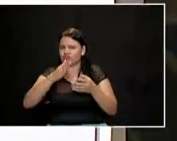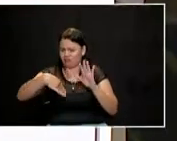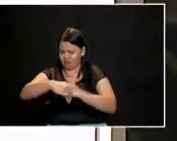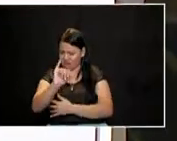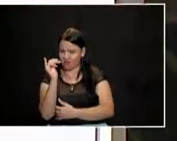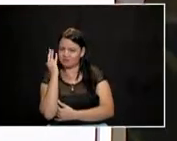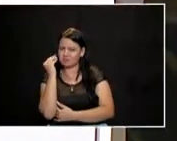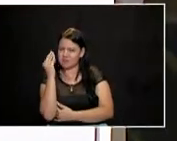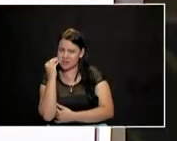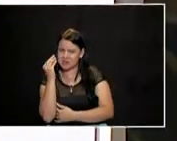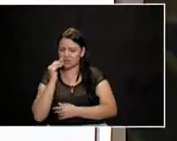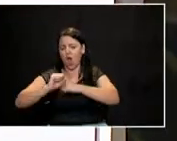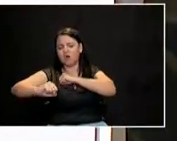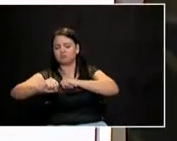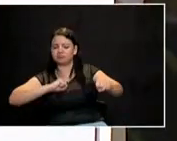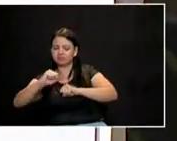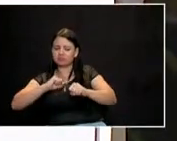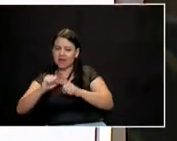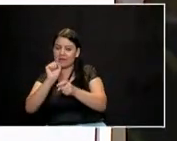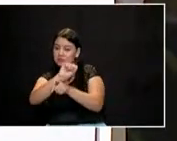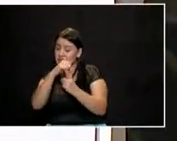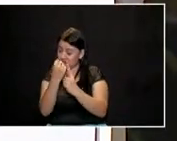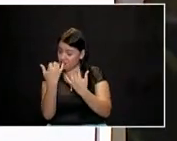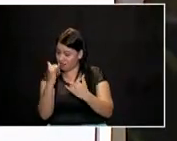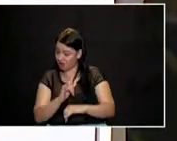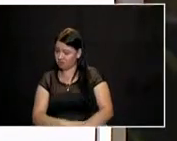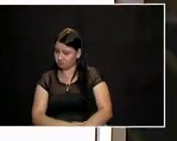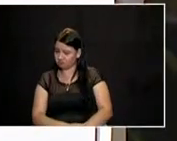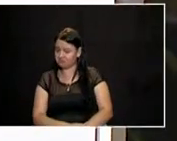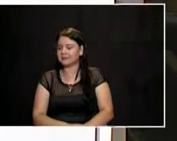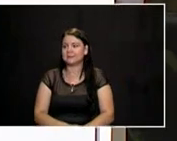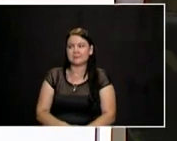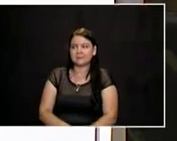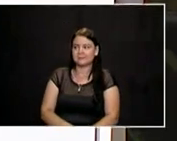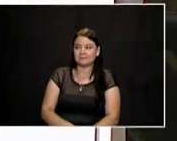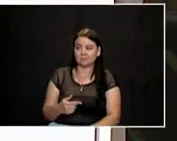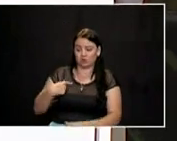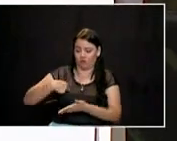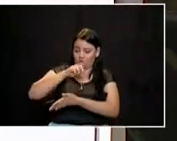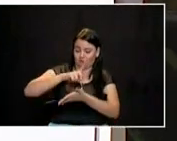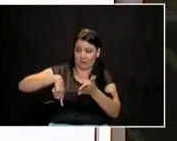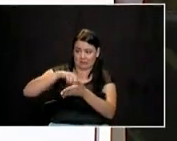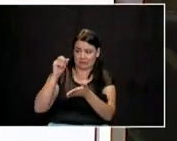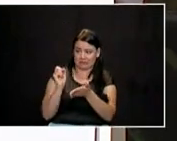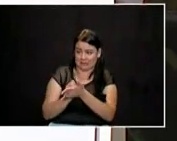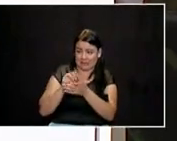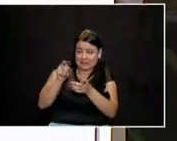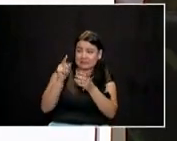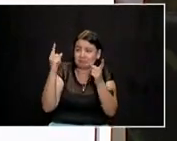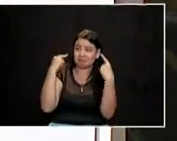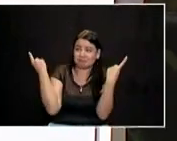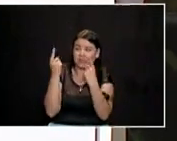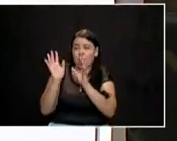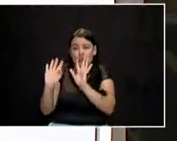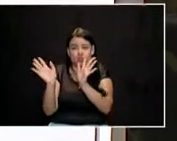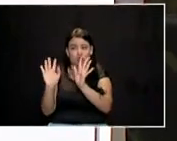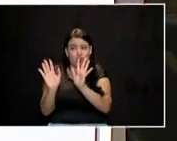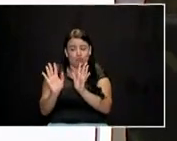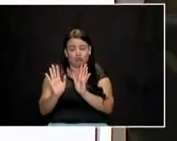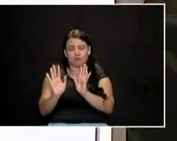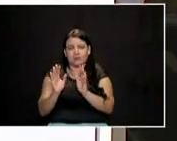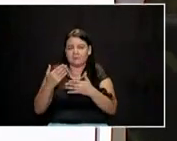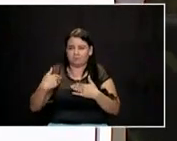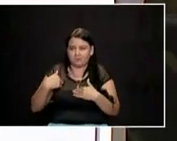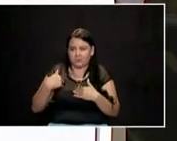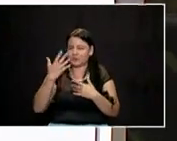programa social? Ninguno. No he firmado ningún contrato público. He sido gerente en el sector privado. Durante 10 años he